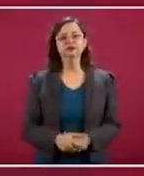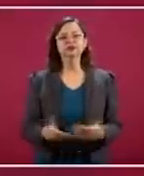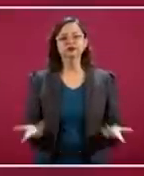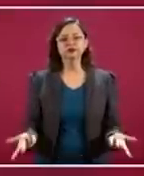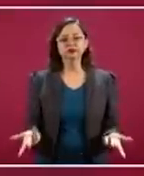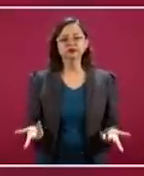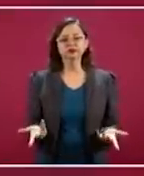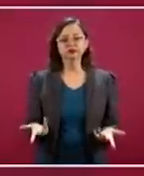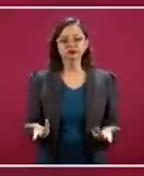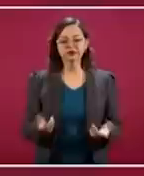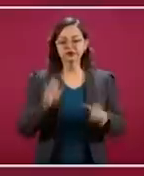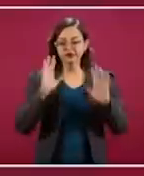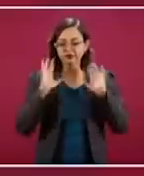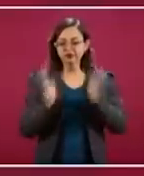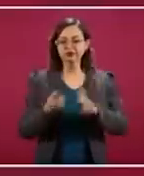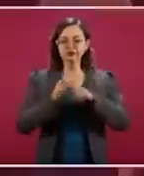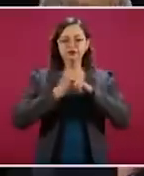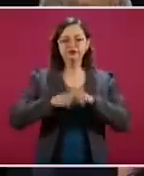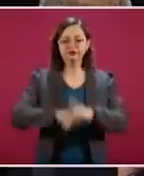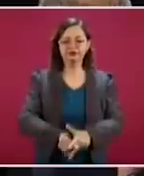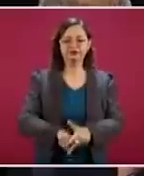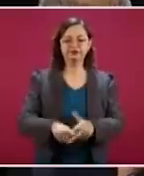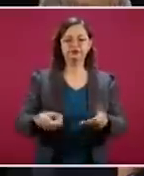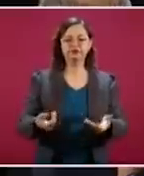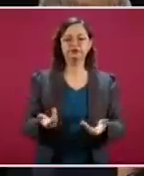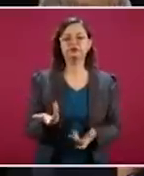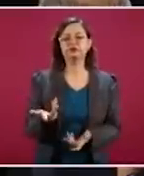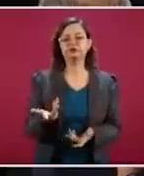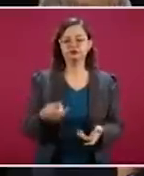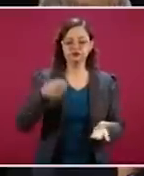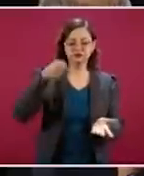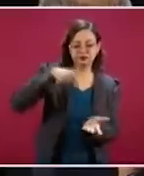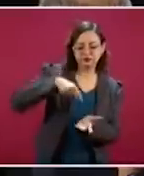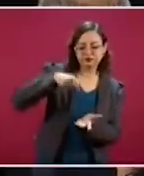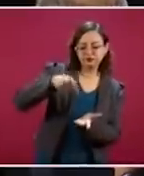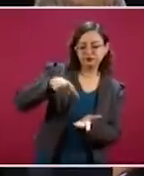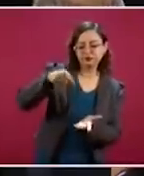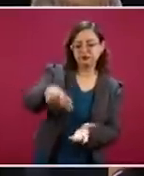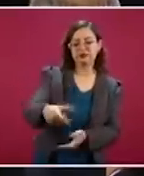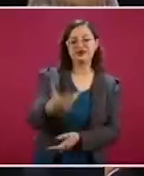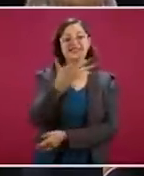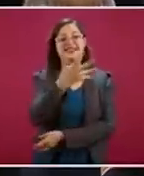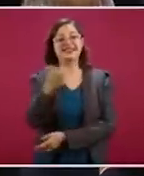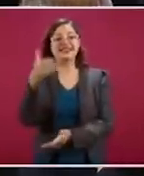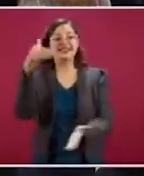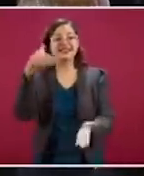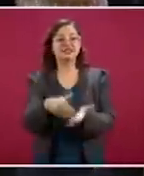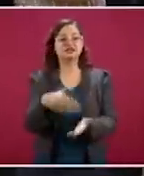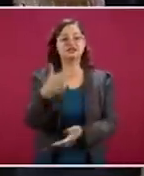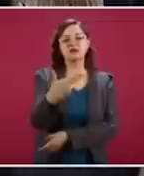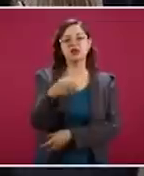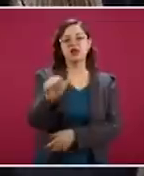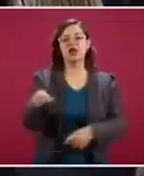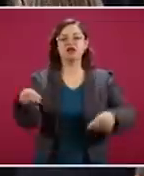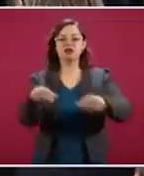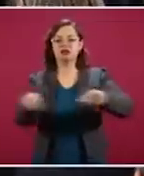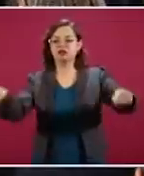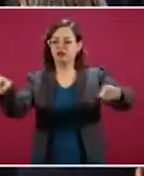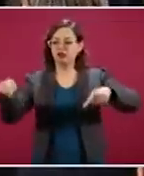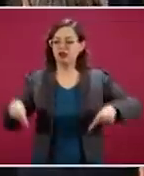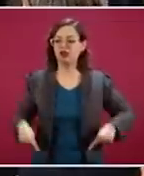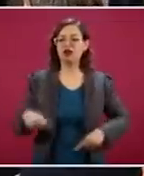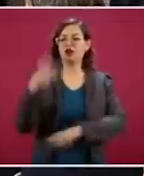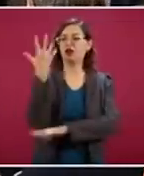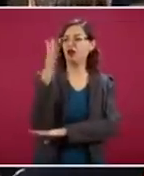sembrando ya 500 mil hectáreas de árboles maderables, frutales,